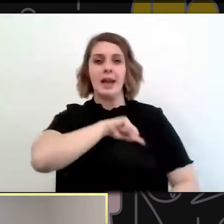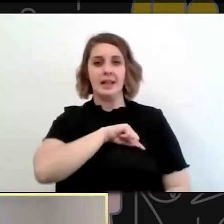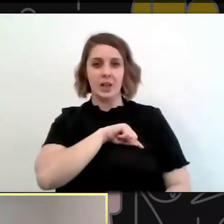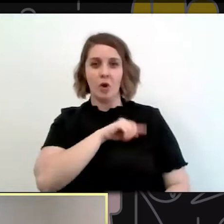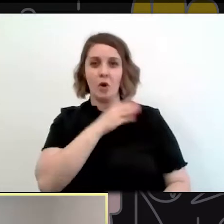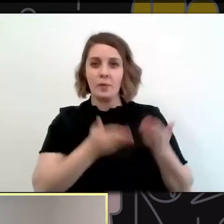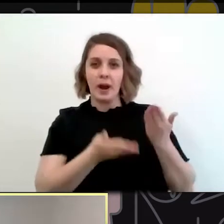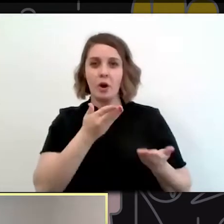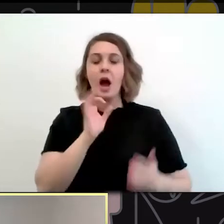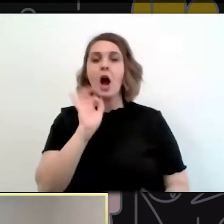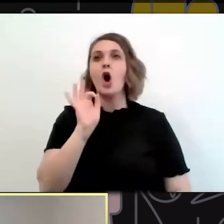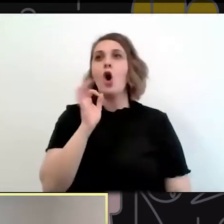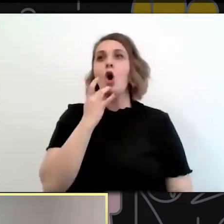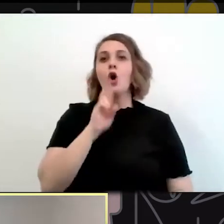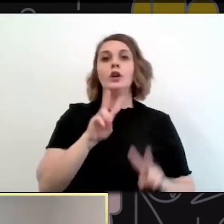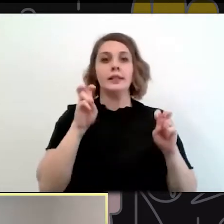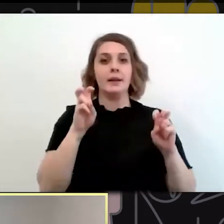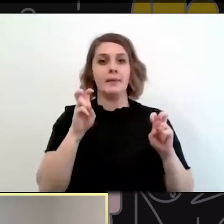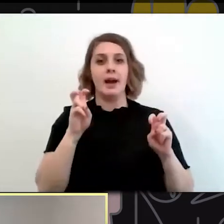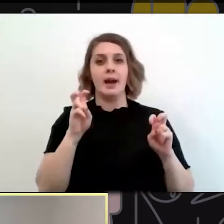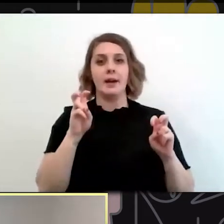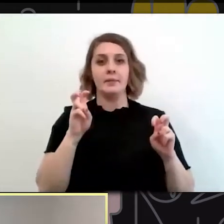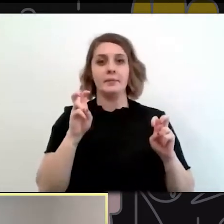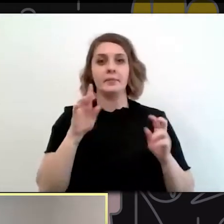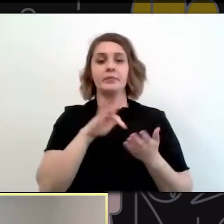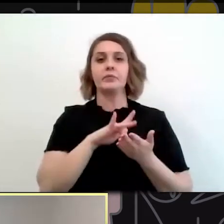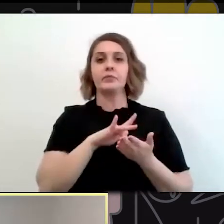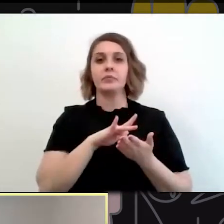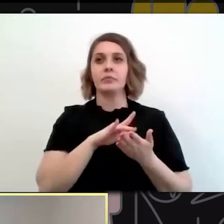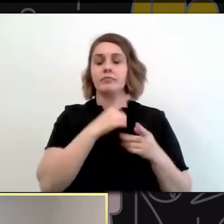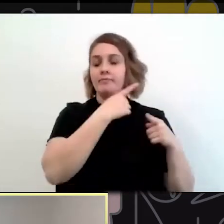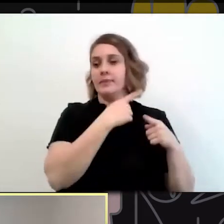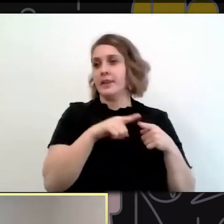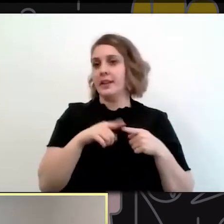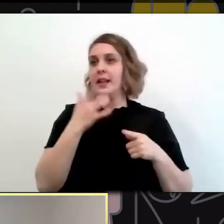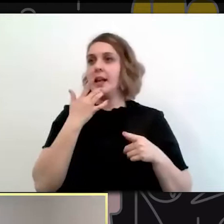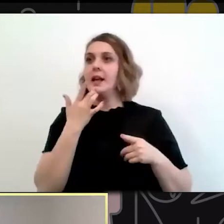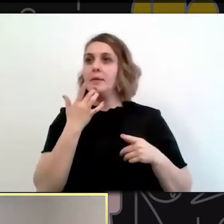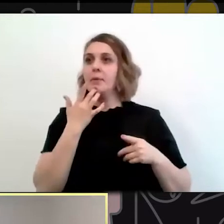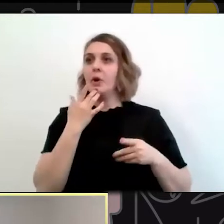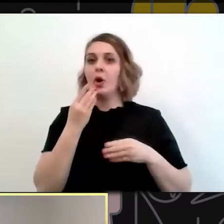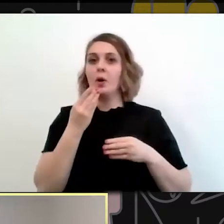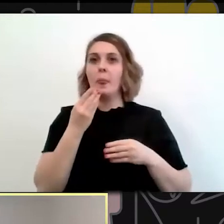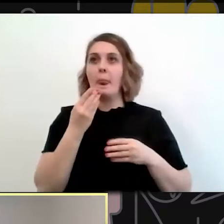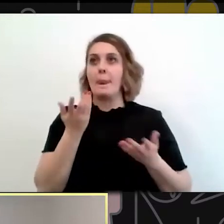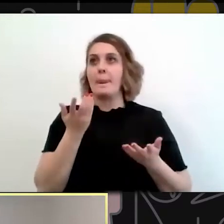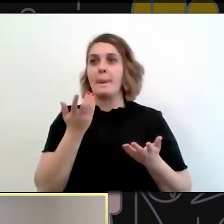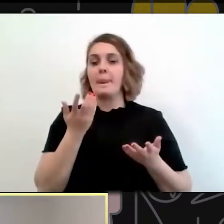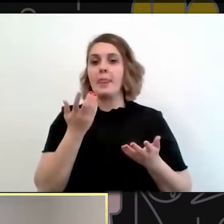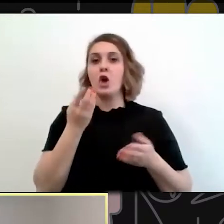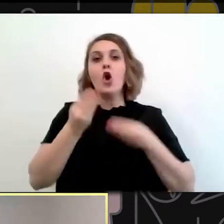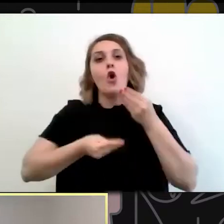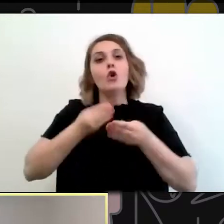si hay cuestiones que son diferentes en cómo se va a hacer se va a utilizar